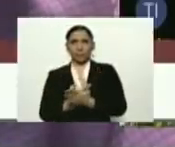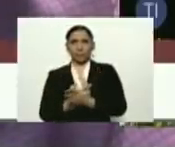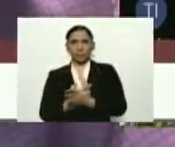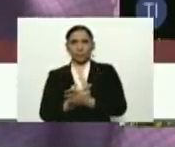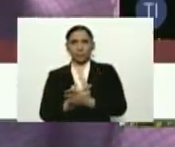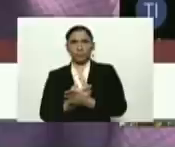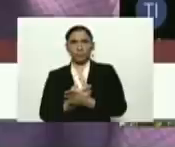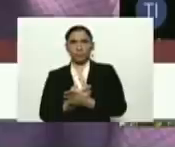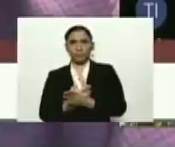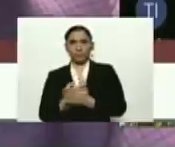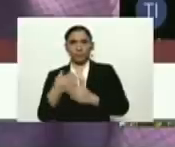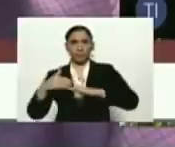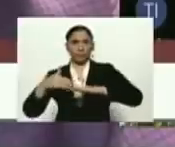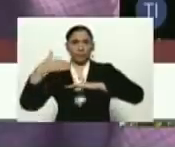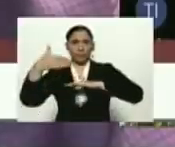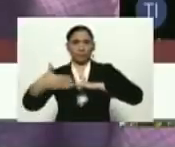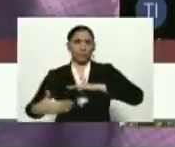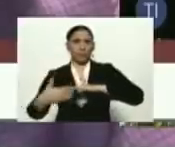post-coronavirus.